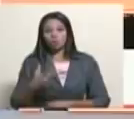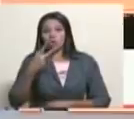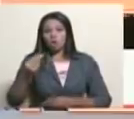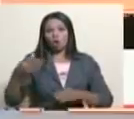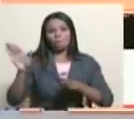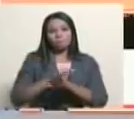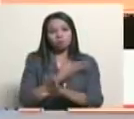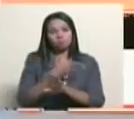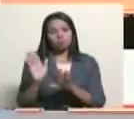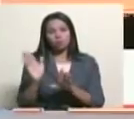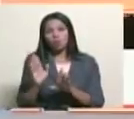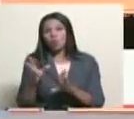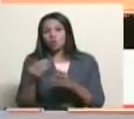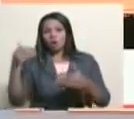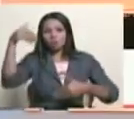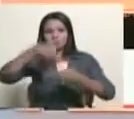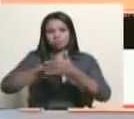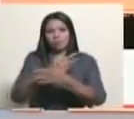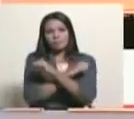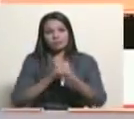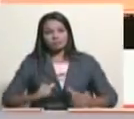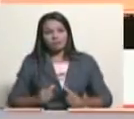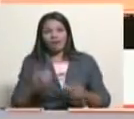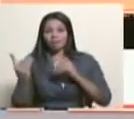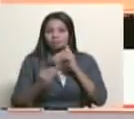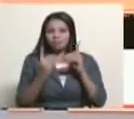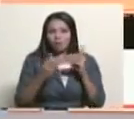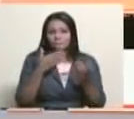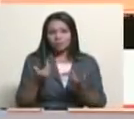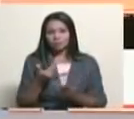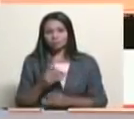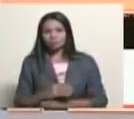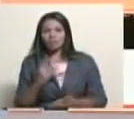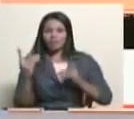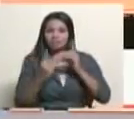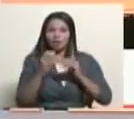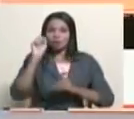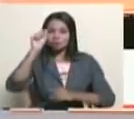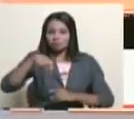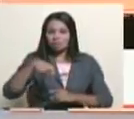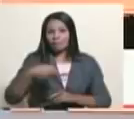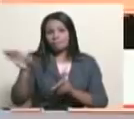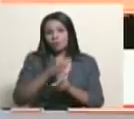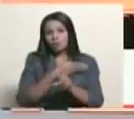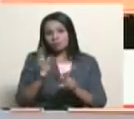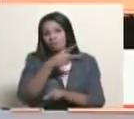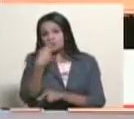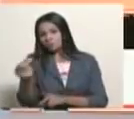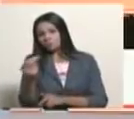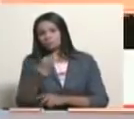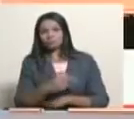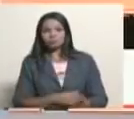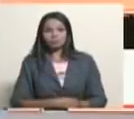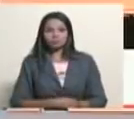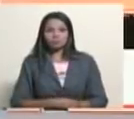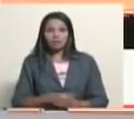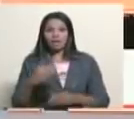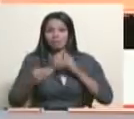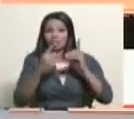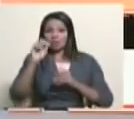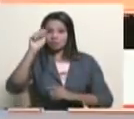golpismo, no a la invasión militar. Diálogo. Diálogo sí, violencia no. Diálogo